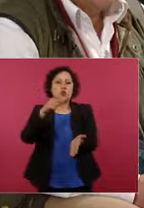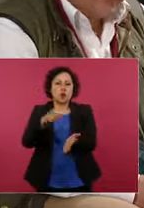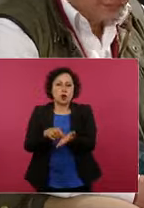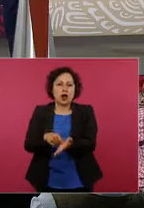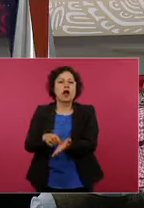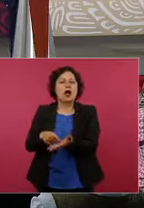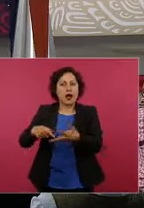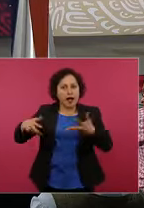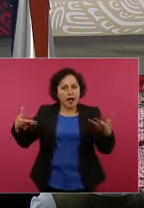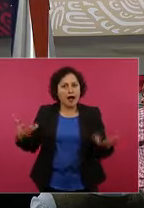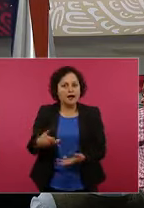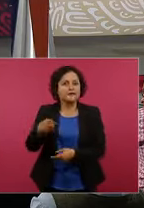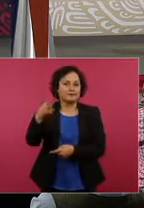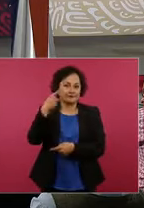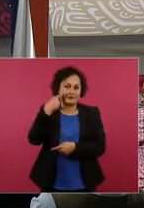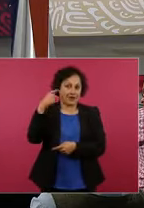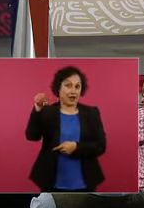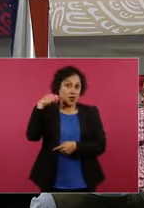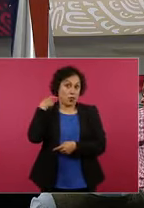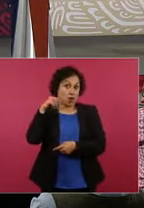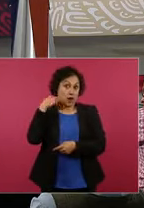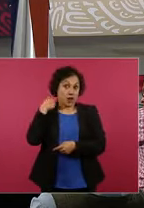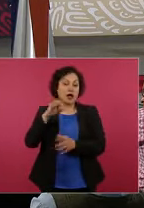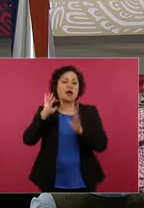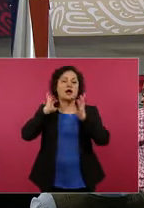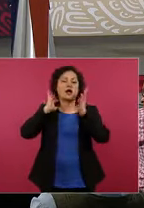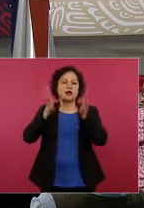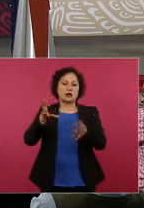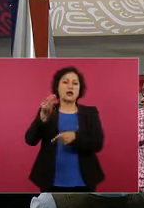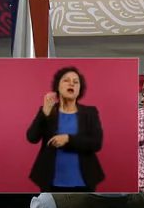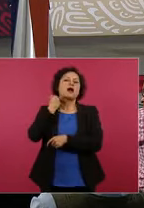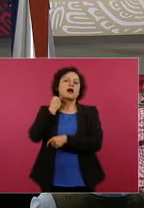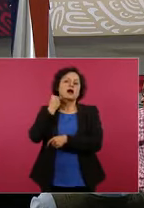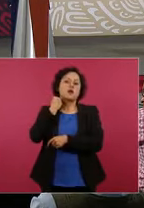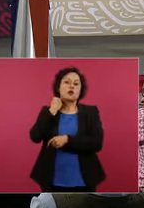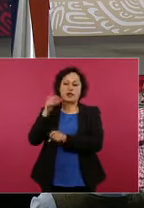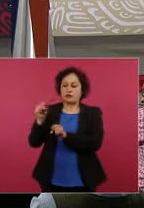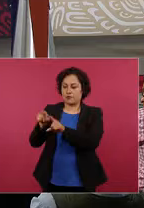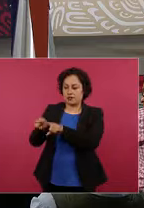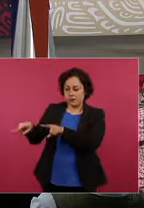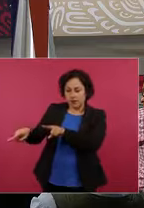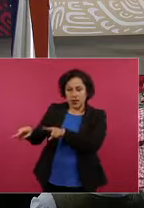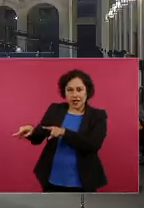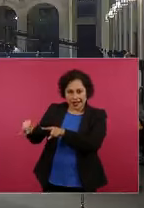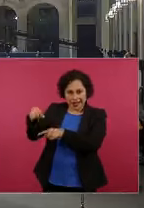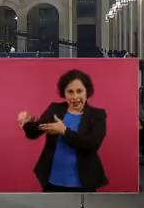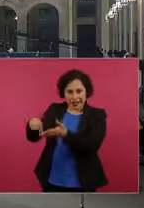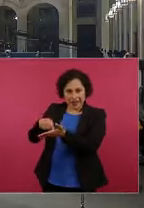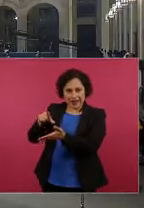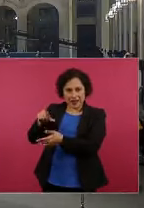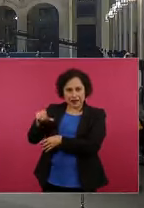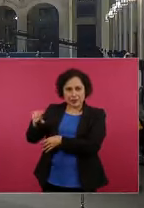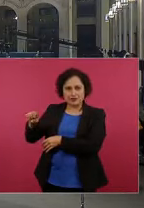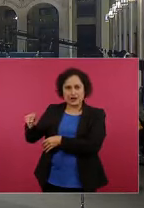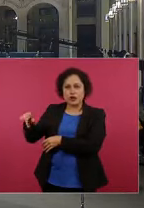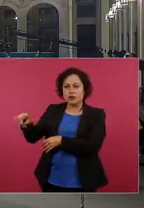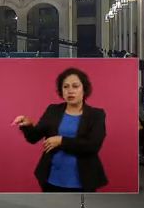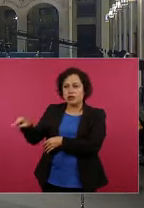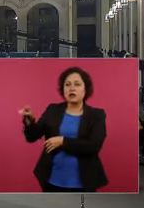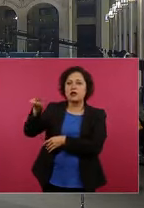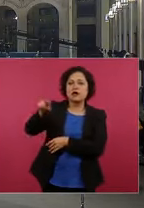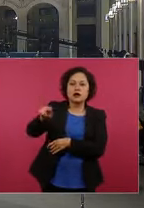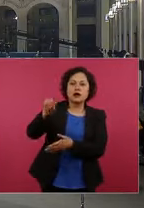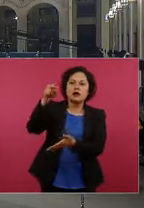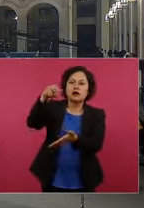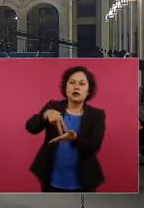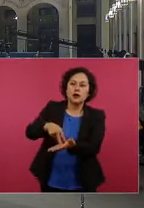sujeto allí en Oaxaca ya fue un abogado de, igual de los de Misma Loya, y ya no encuentran el expediente. No